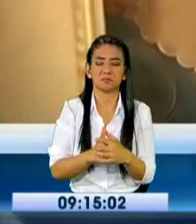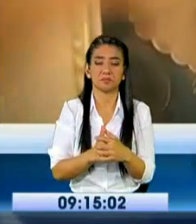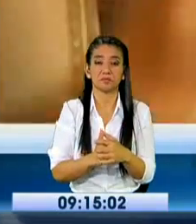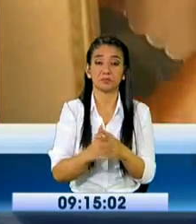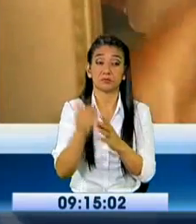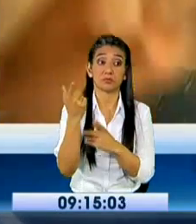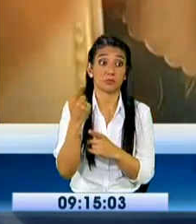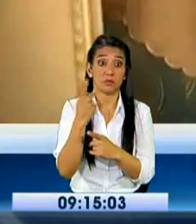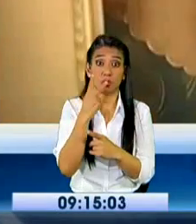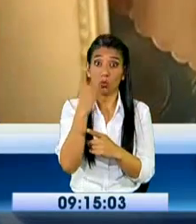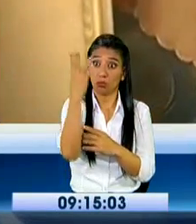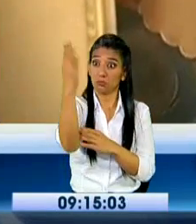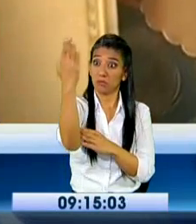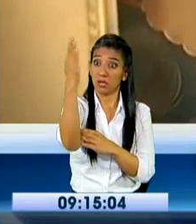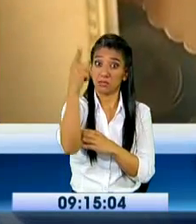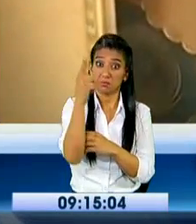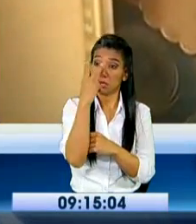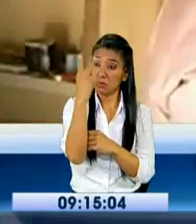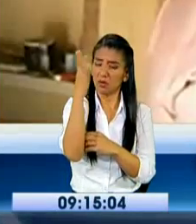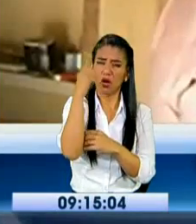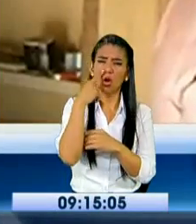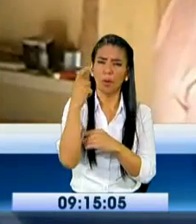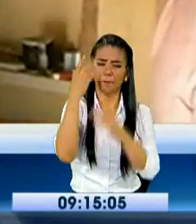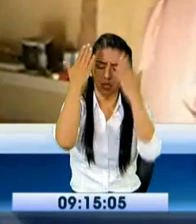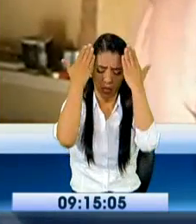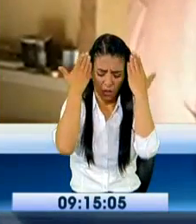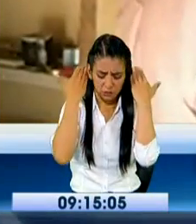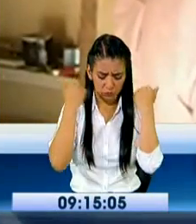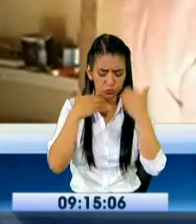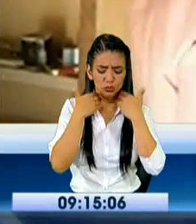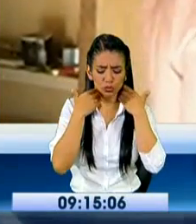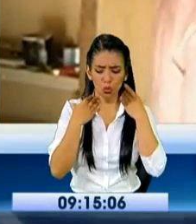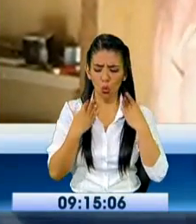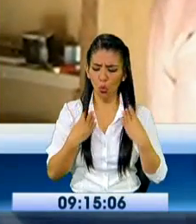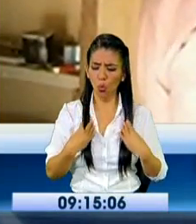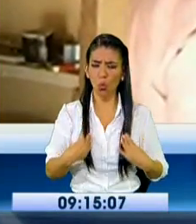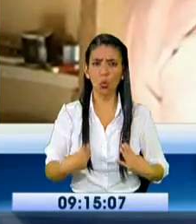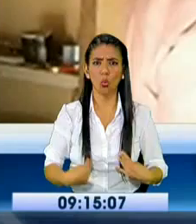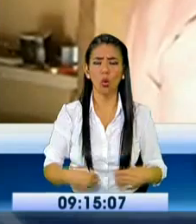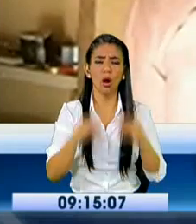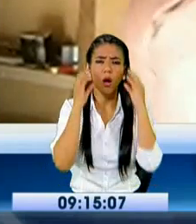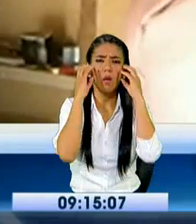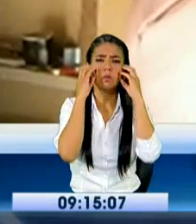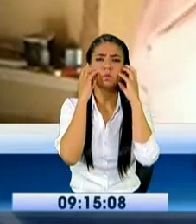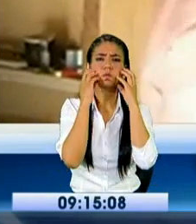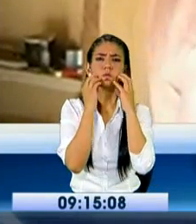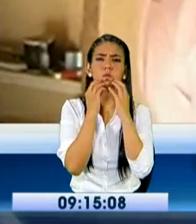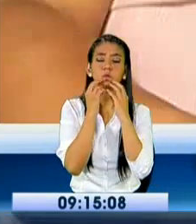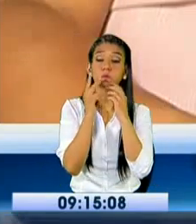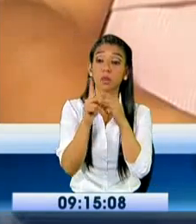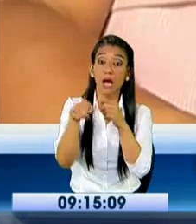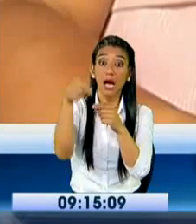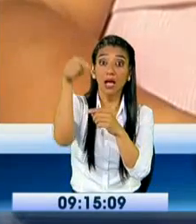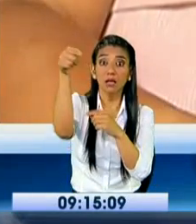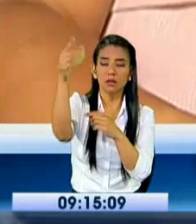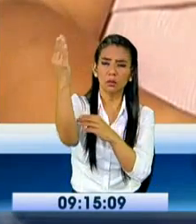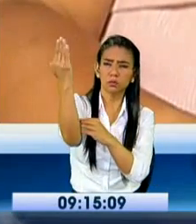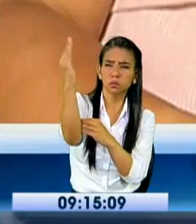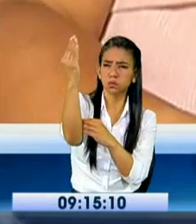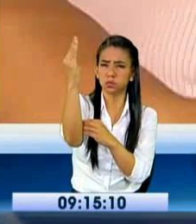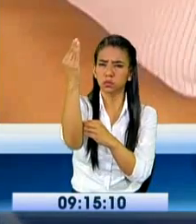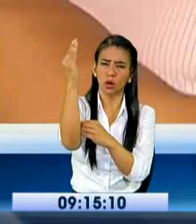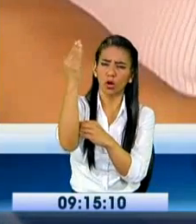hombre metido en el espejo. Era un hombre peliolacio, tenía barba, pero atrás de ese hombre había una sombra